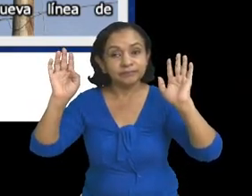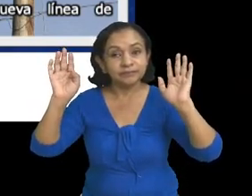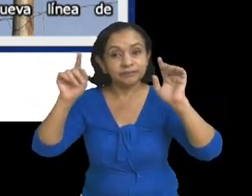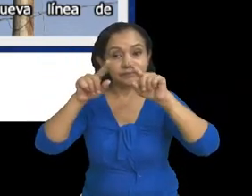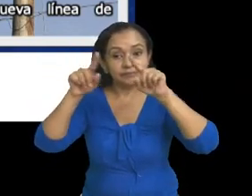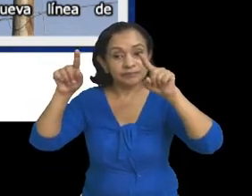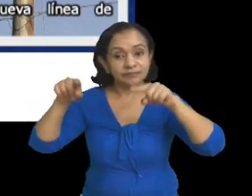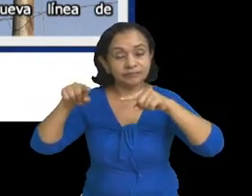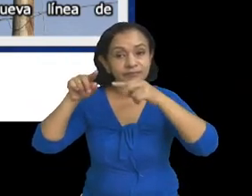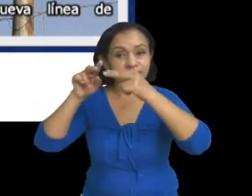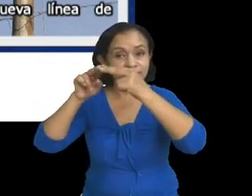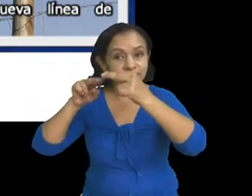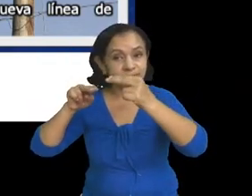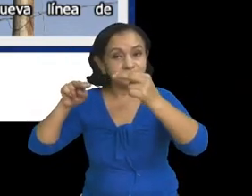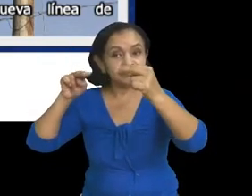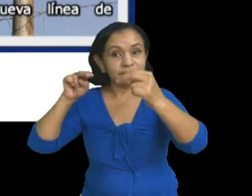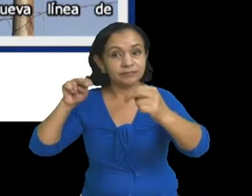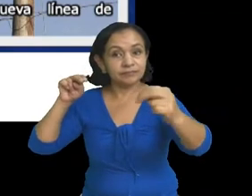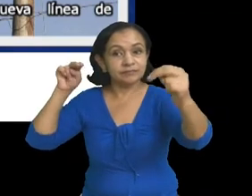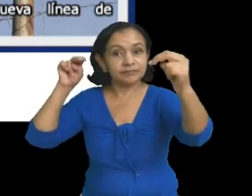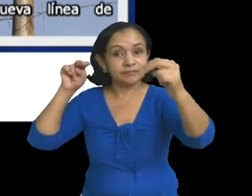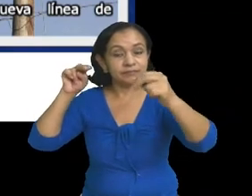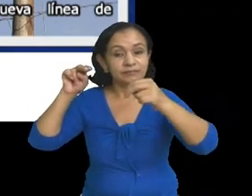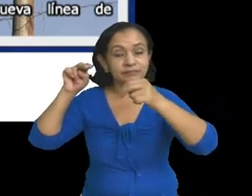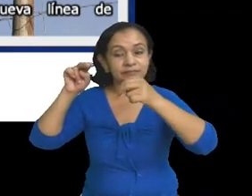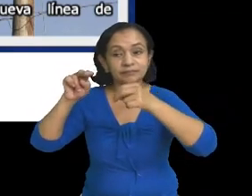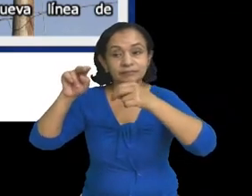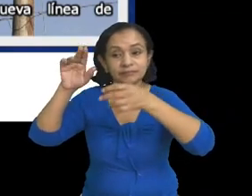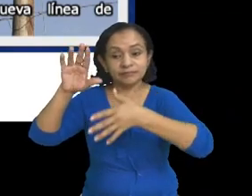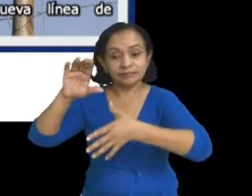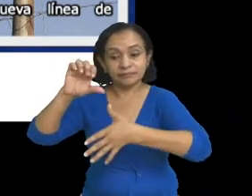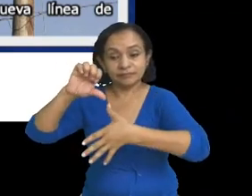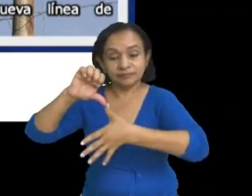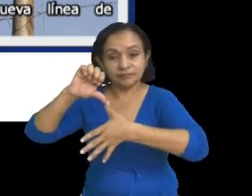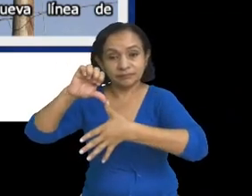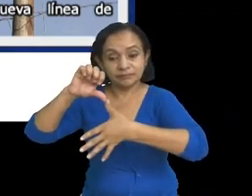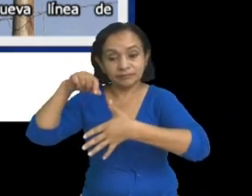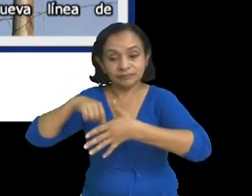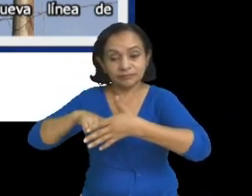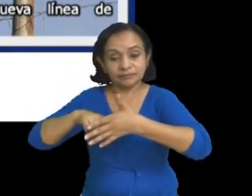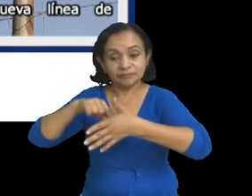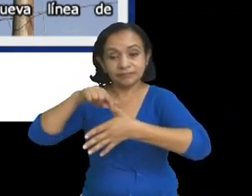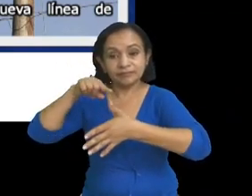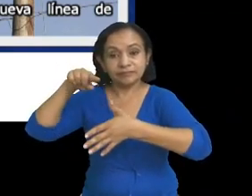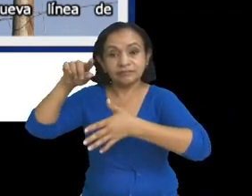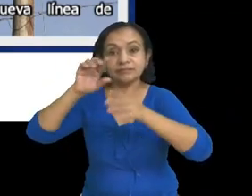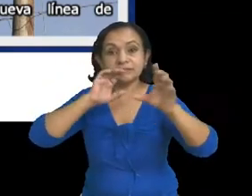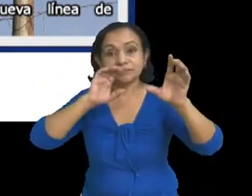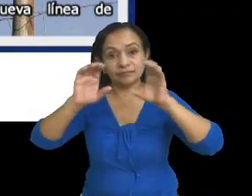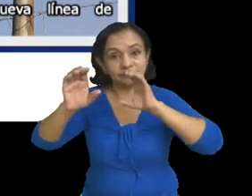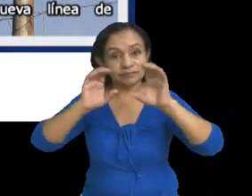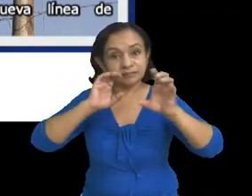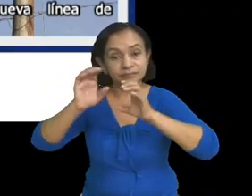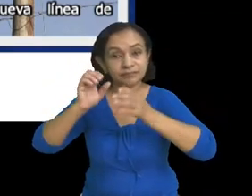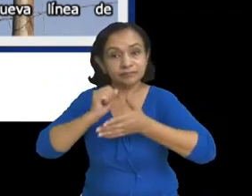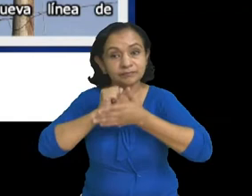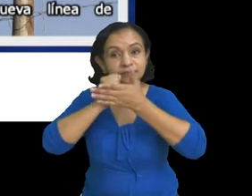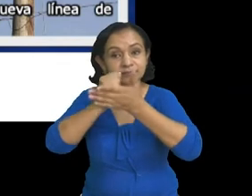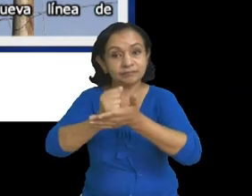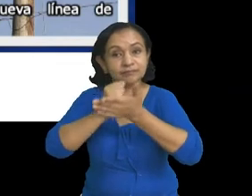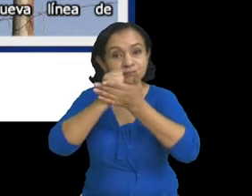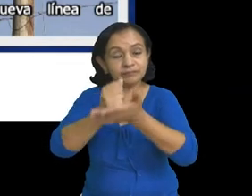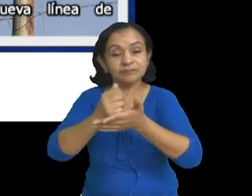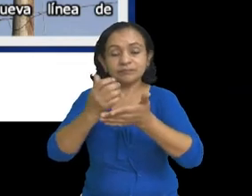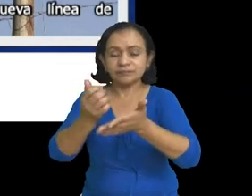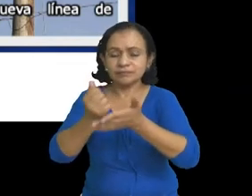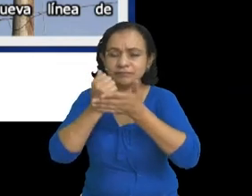que viene de América del Norte, lo que es la parte de comunicaciones, ¿verdad? Entonces, okay. Eso nos